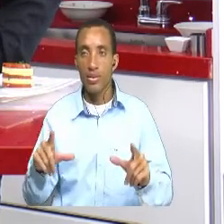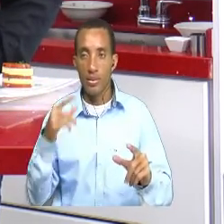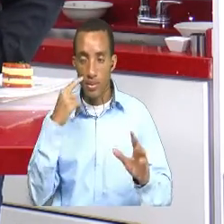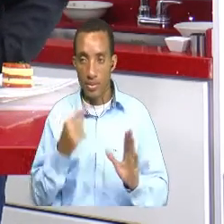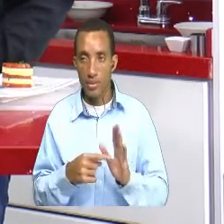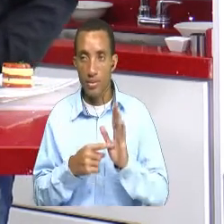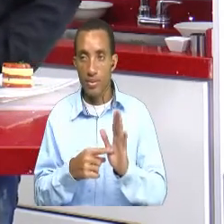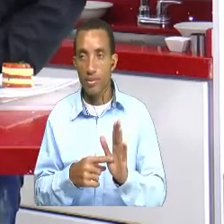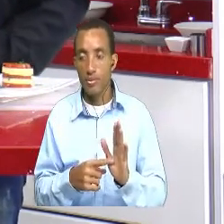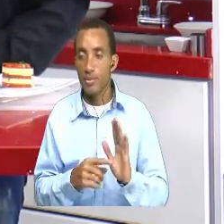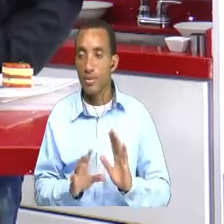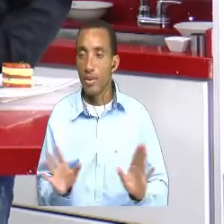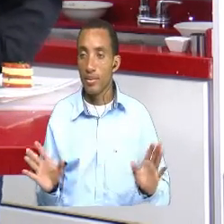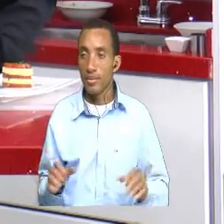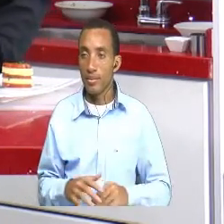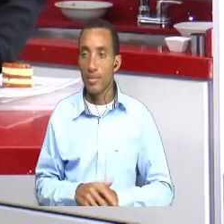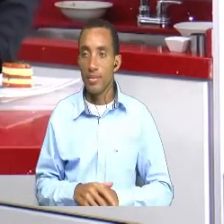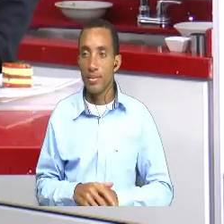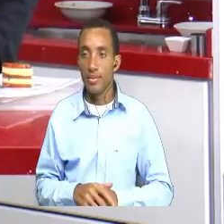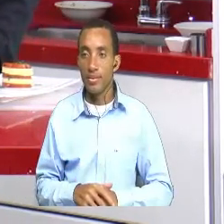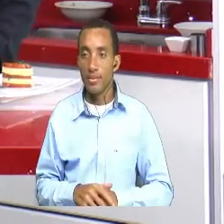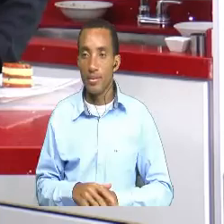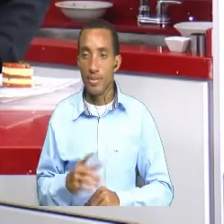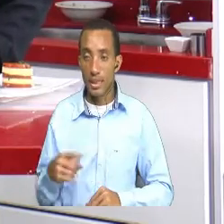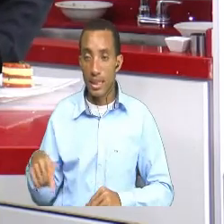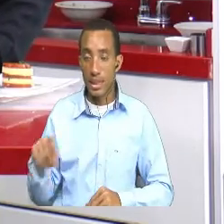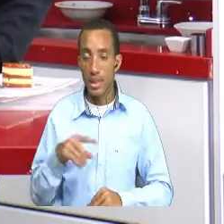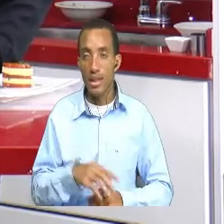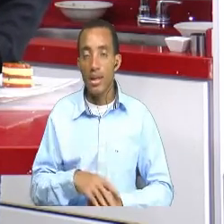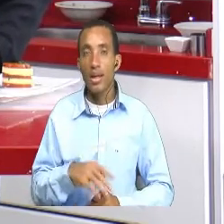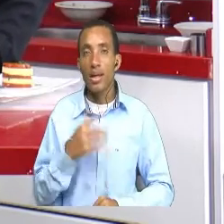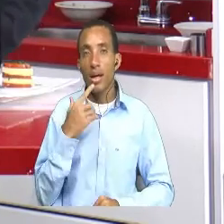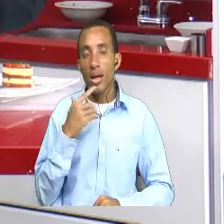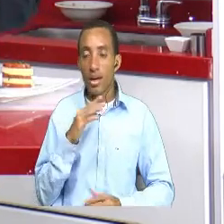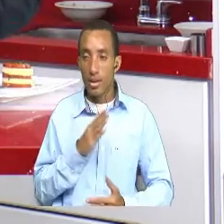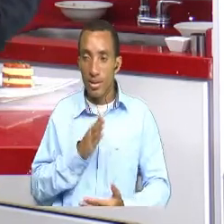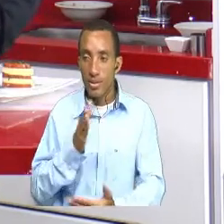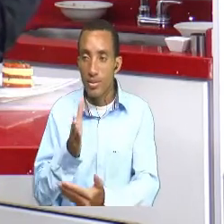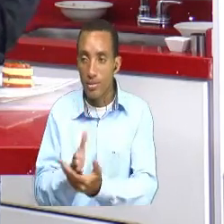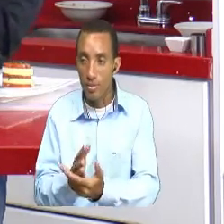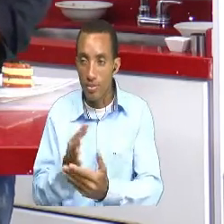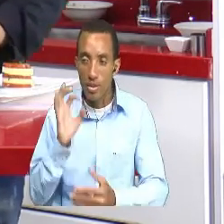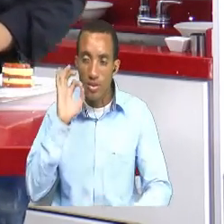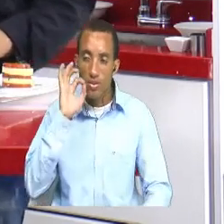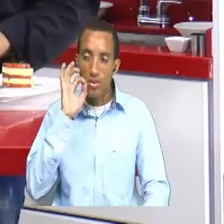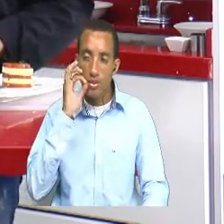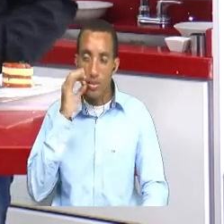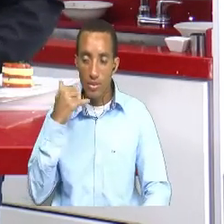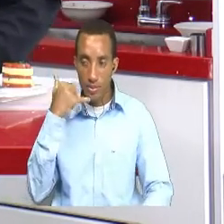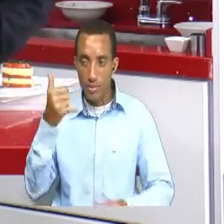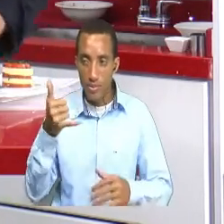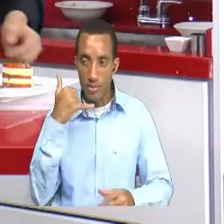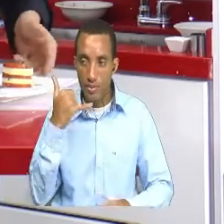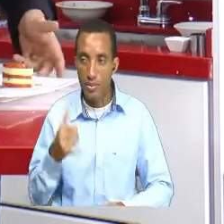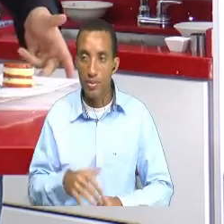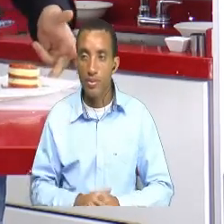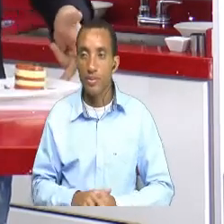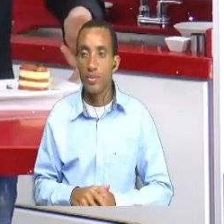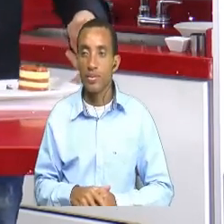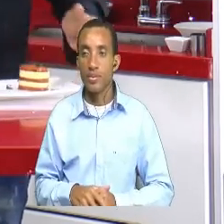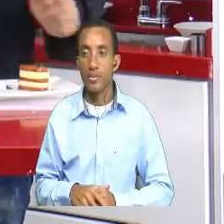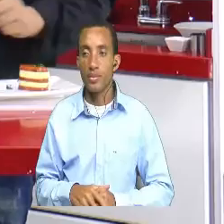ir a pedir deuda no se vayan a perder la oportunidad de ir a un sitio tan rico así que a llamar bueno